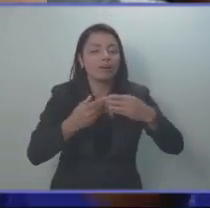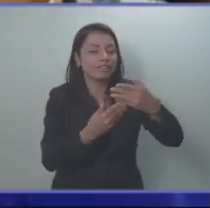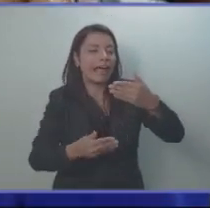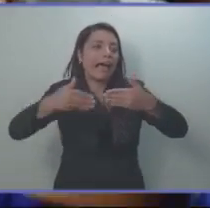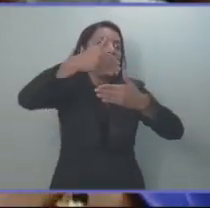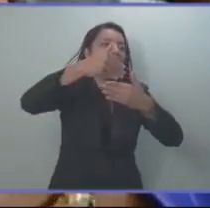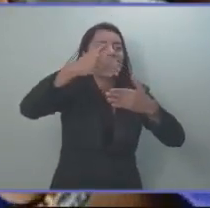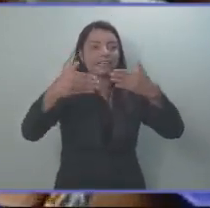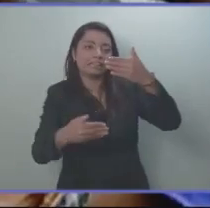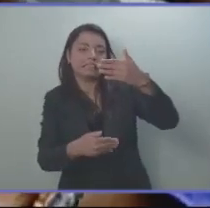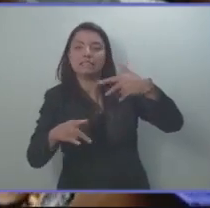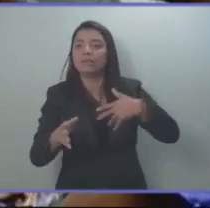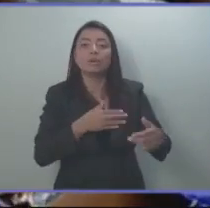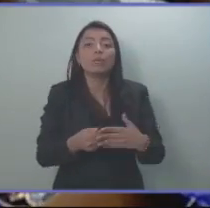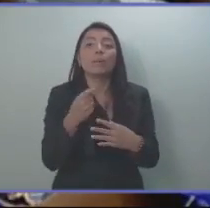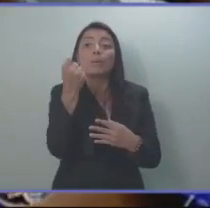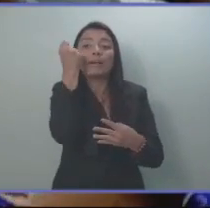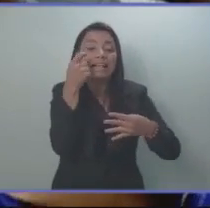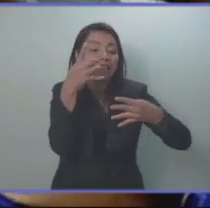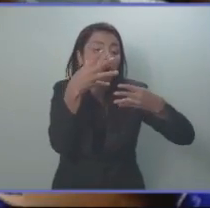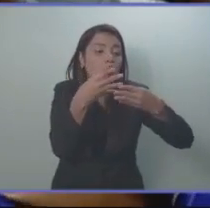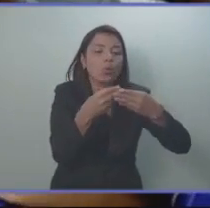discutidas seguidamente.